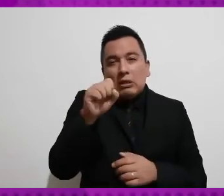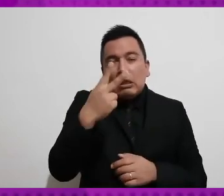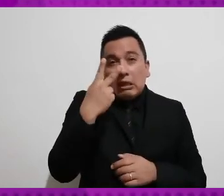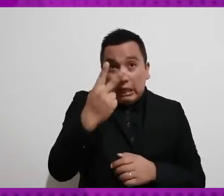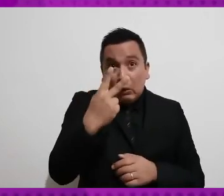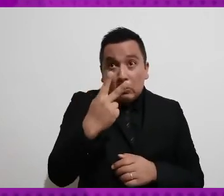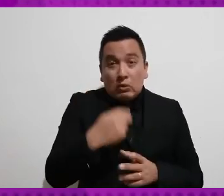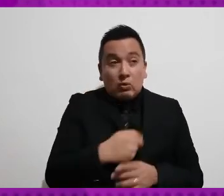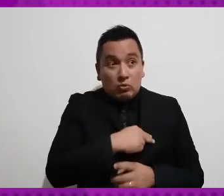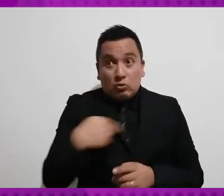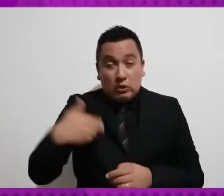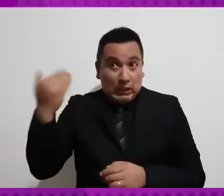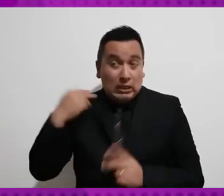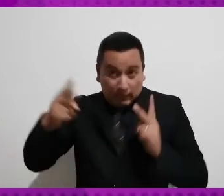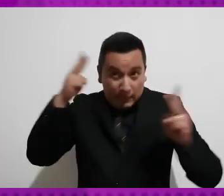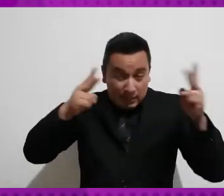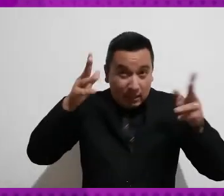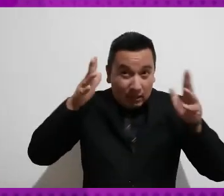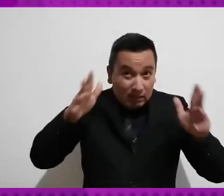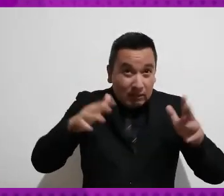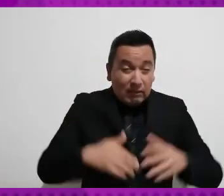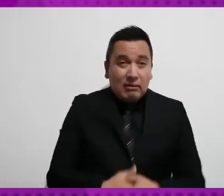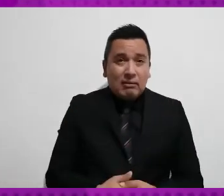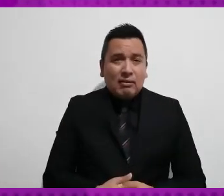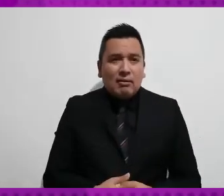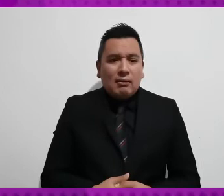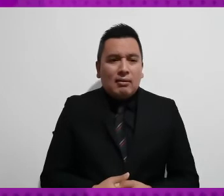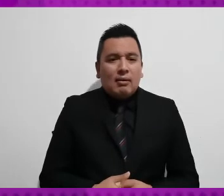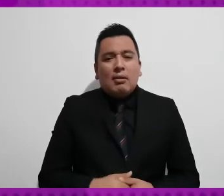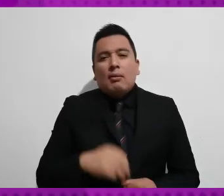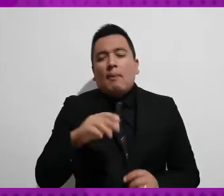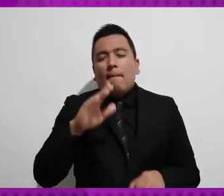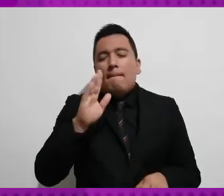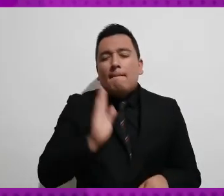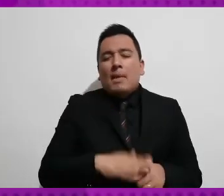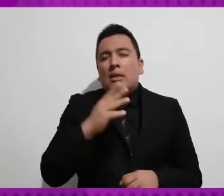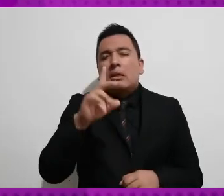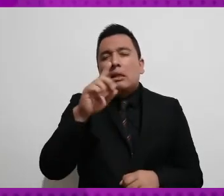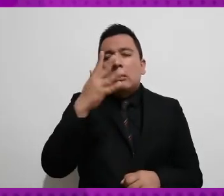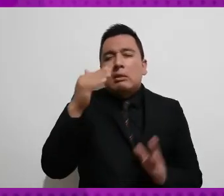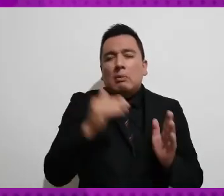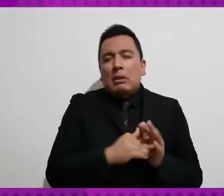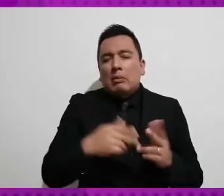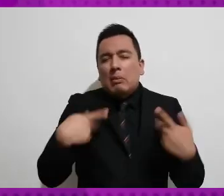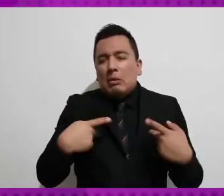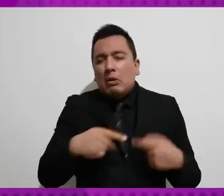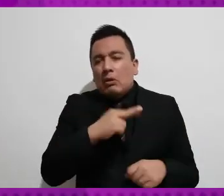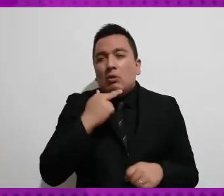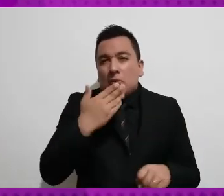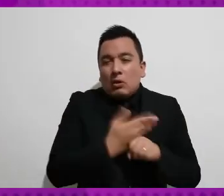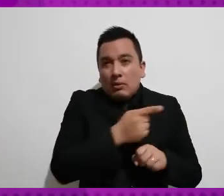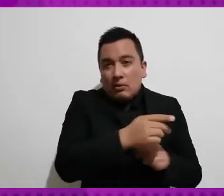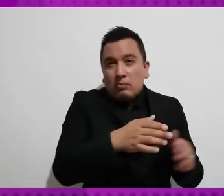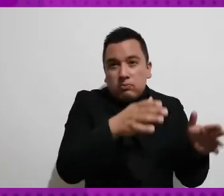321,362 que visitamos en la primera etapa de capacitación electoral y a los más de 35,000 funcionarias y